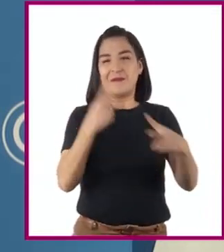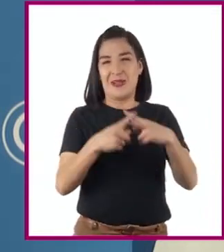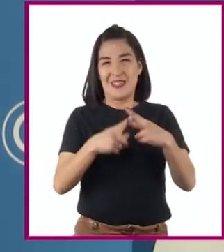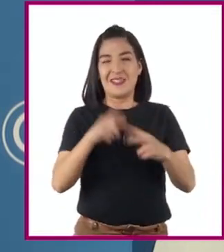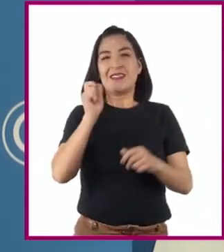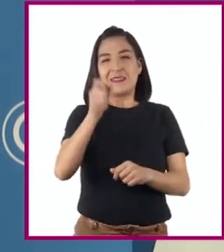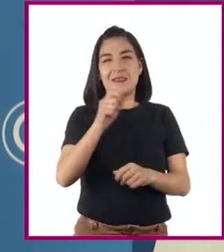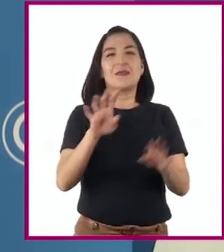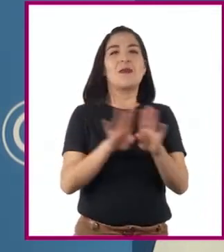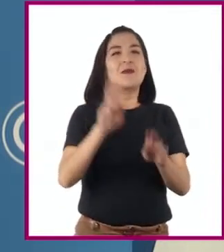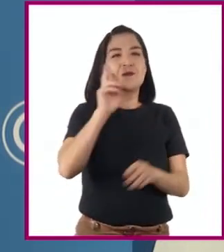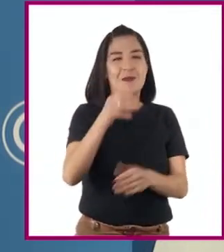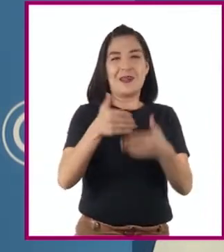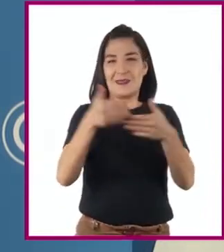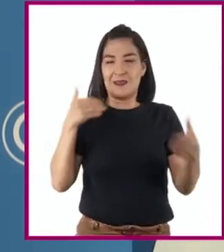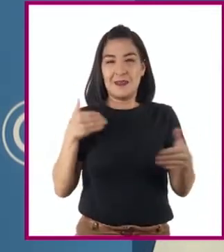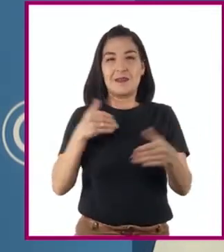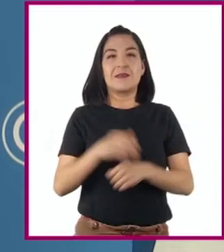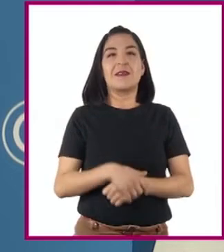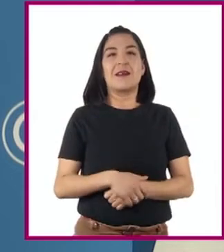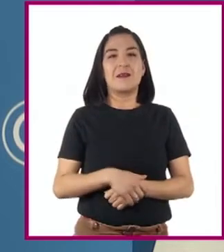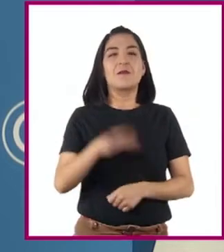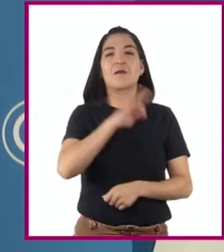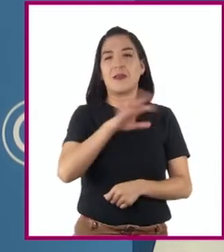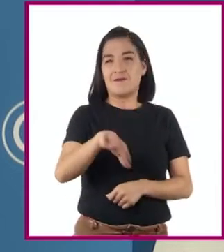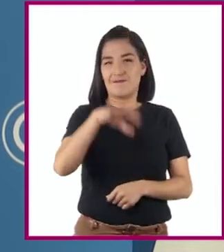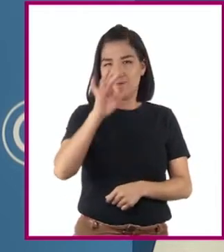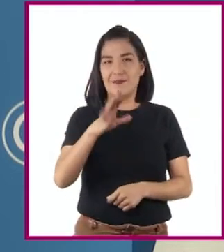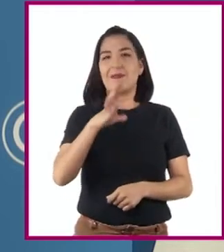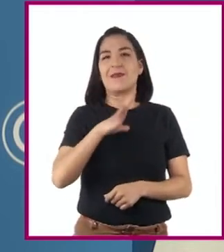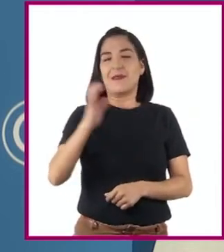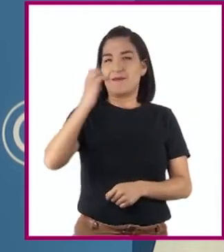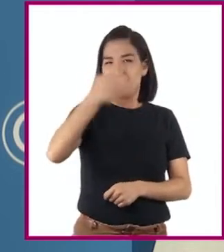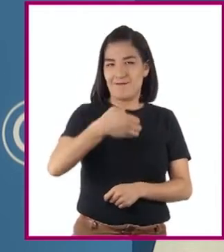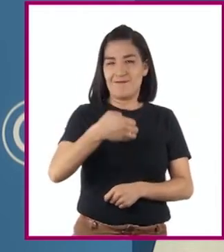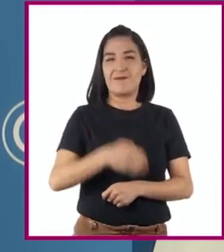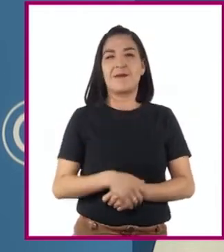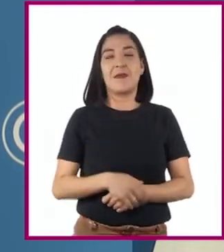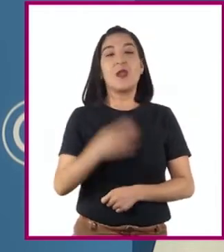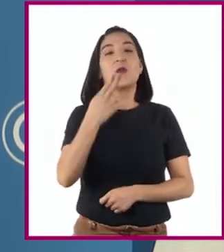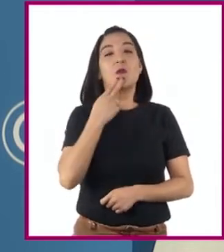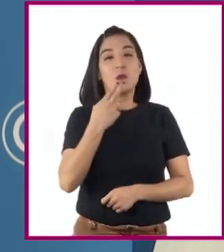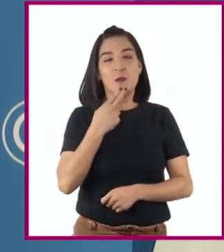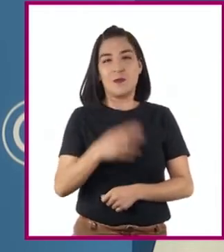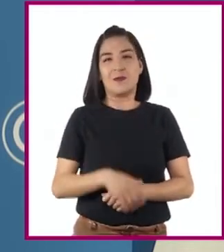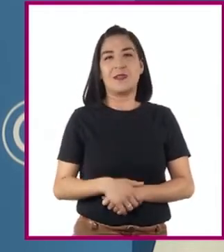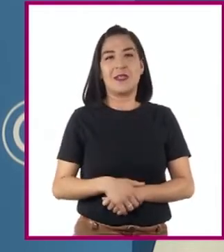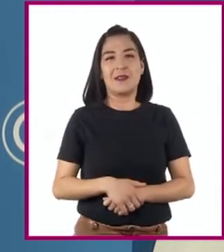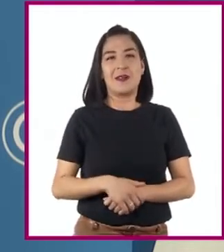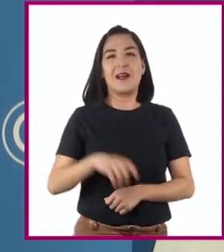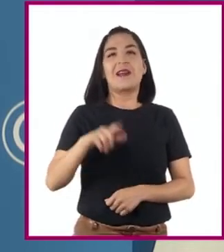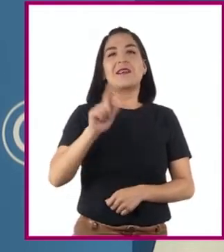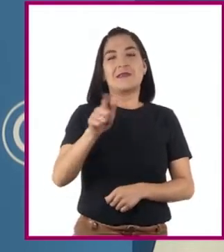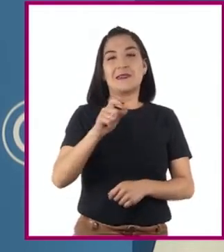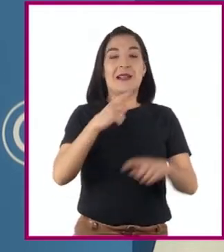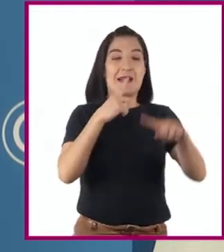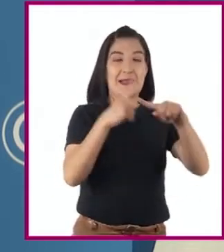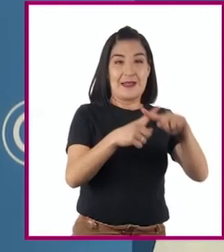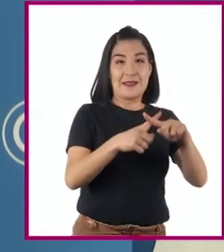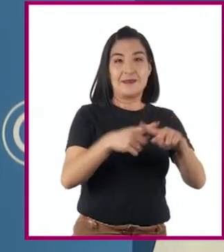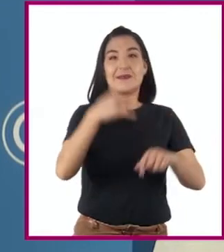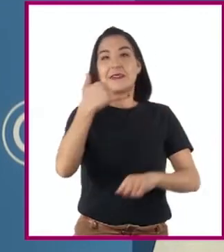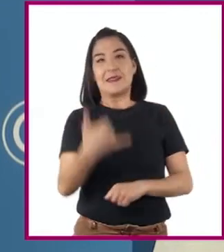la situación anterior, obtenemos las siguientes ecuaciones. Usaremos las literales x y